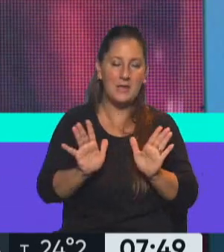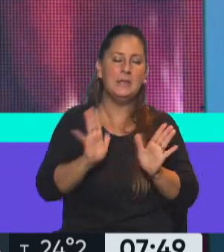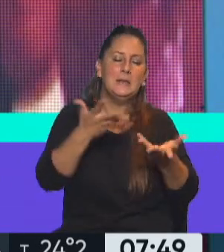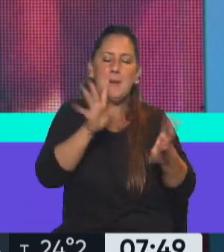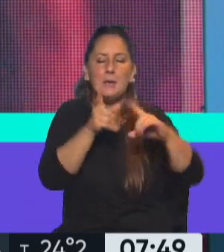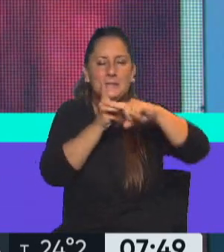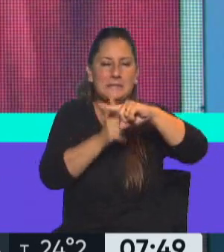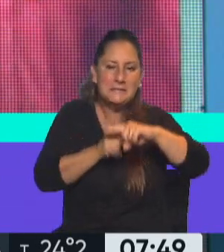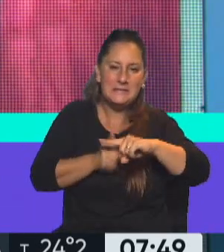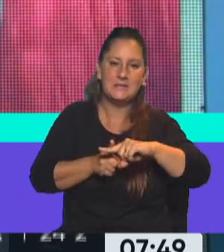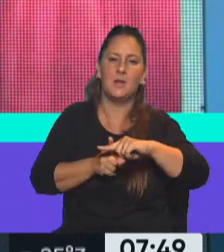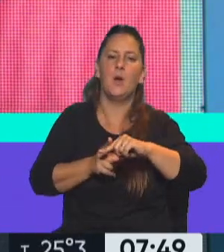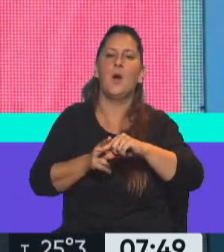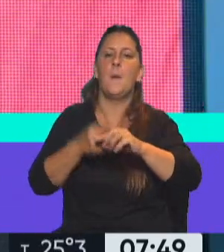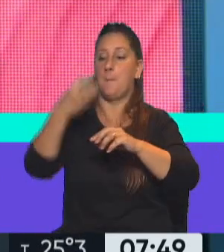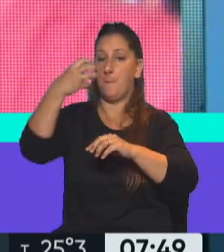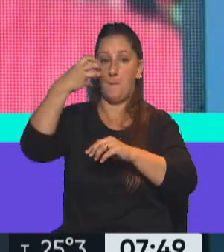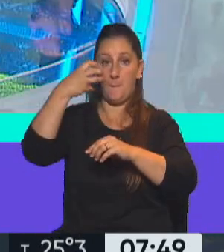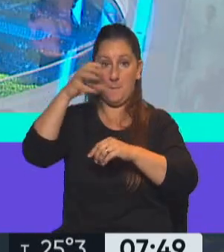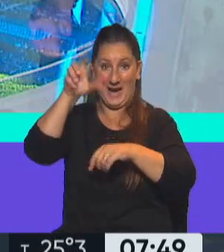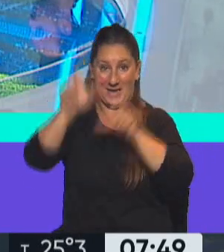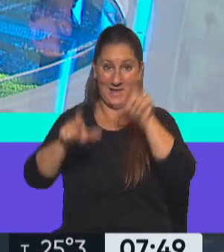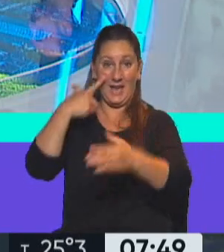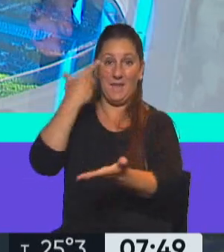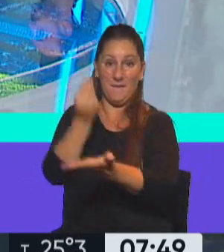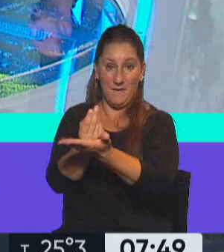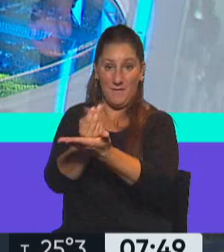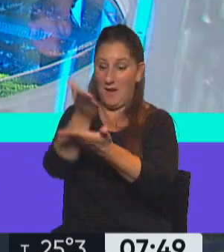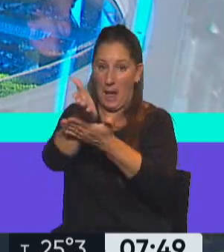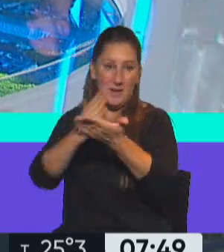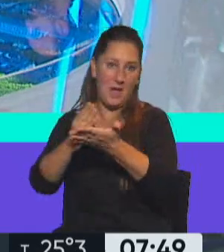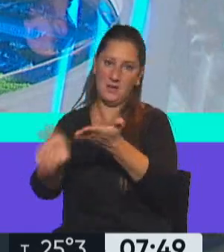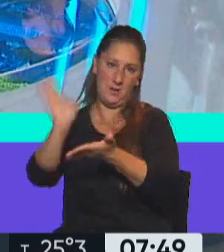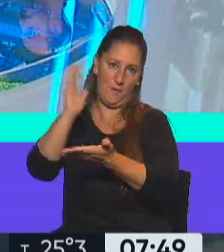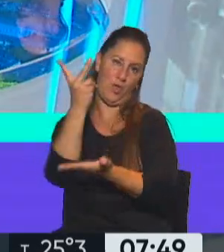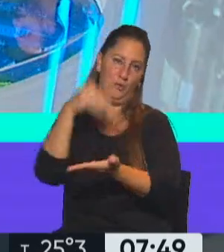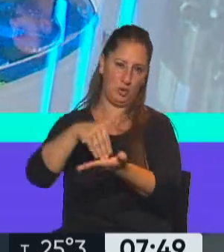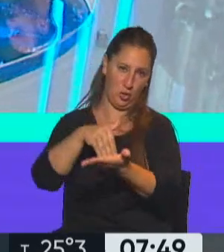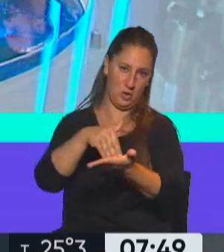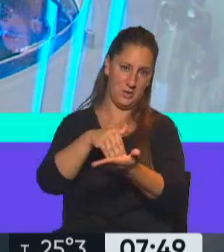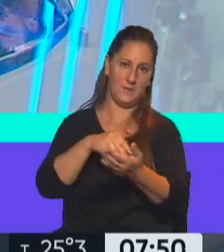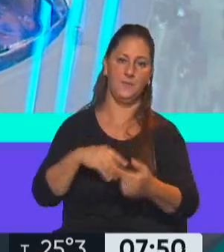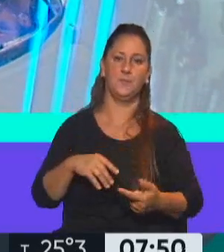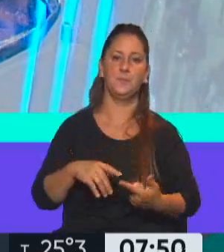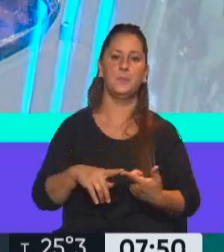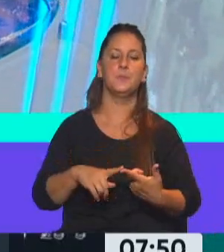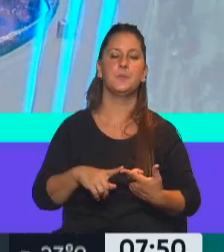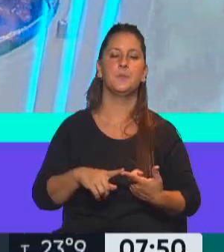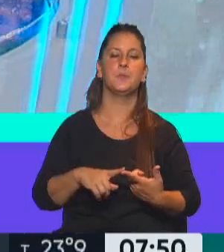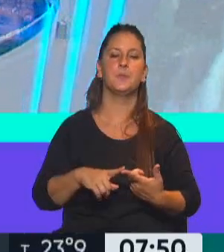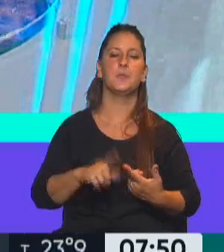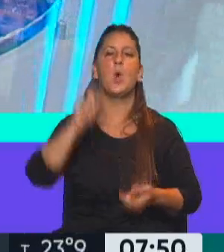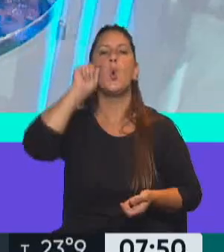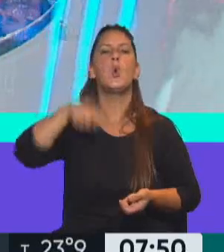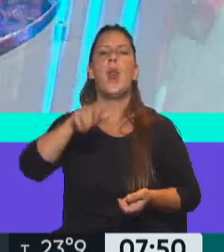que más o menos la mitad de la población se fue. Así que cerremos más o menos en 2 millones de habitantes. ¿Y Ucrania? Ucrania me refiero sin